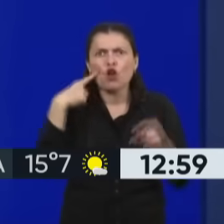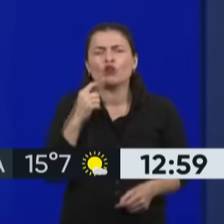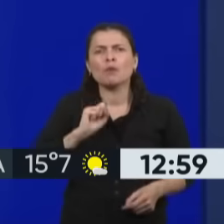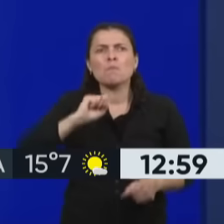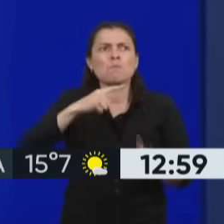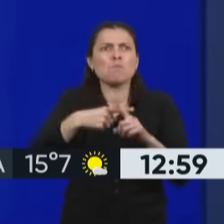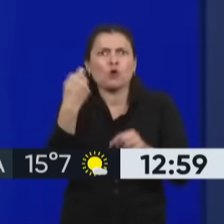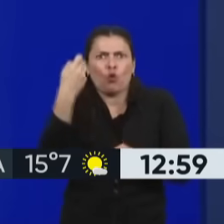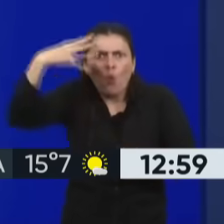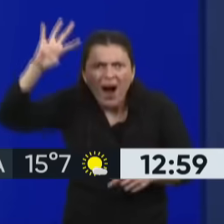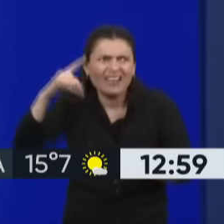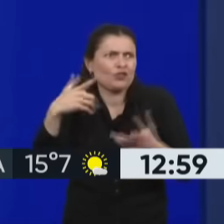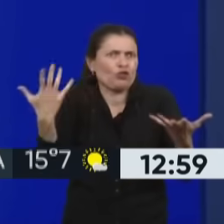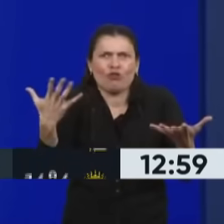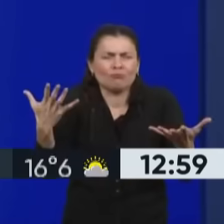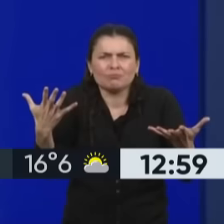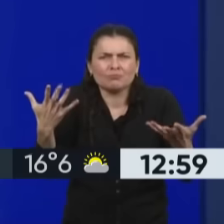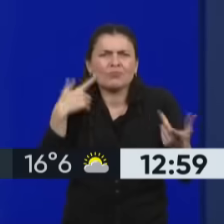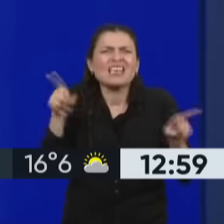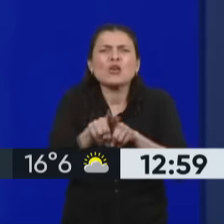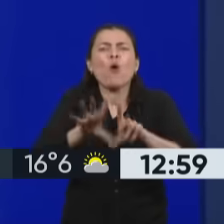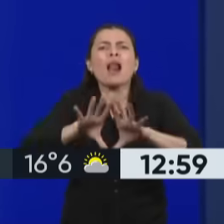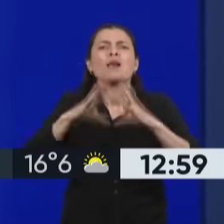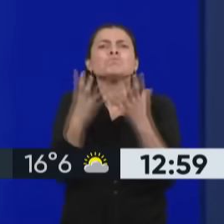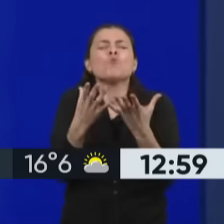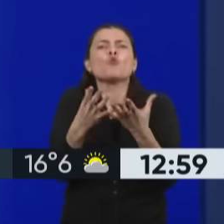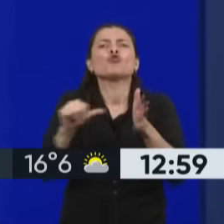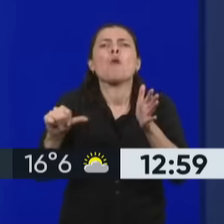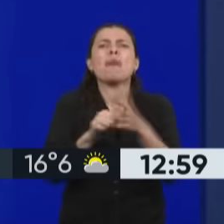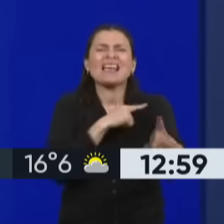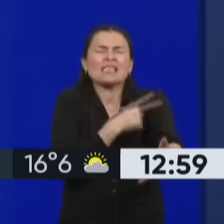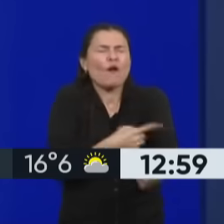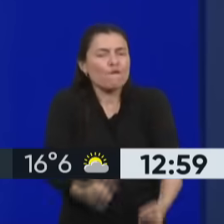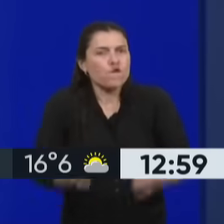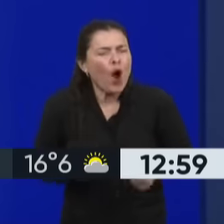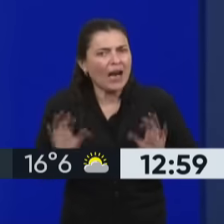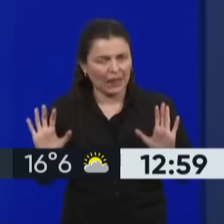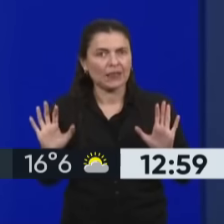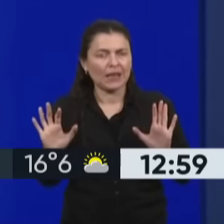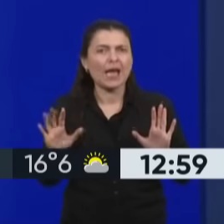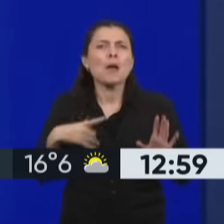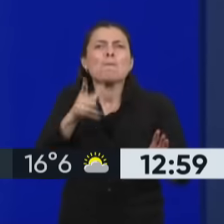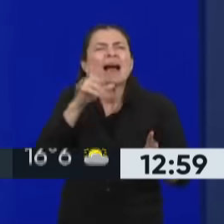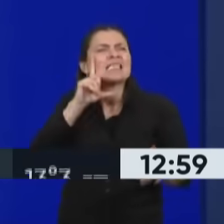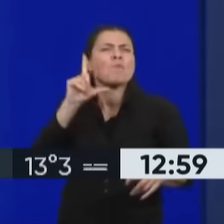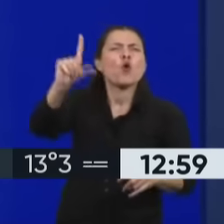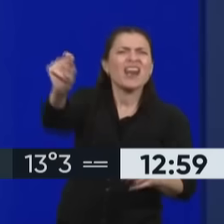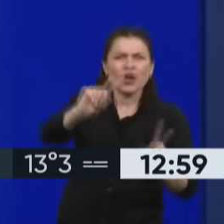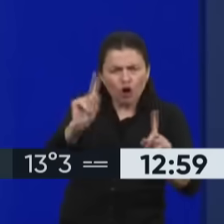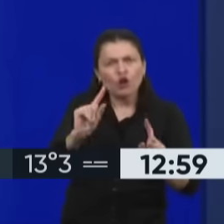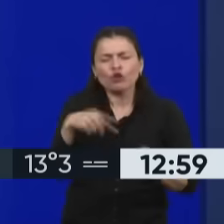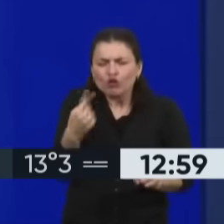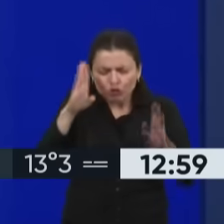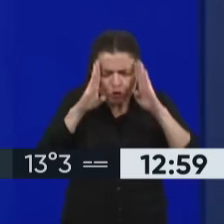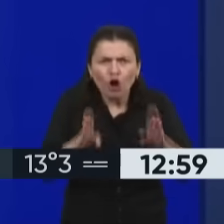niveles propios de una potencia. Es decir, no está tan lejos, solo se trata de hacer